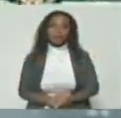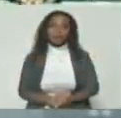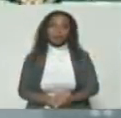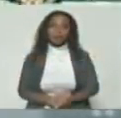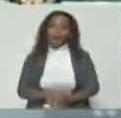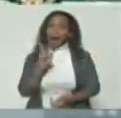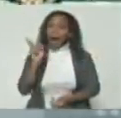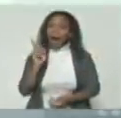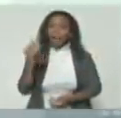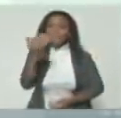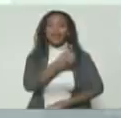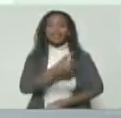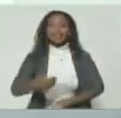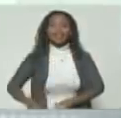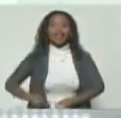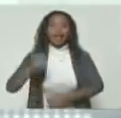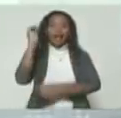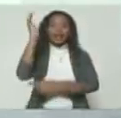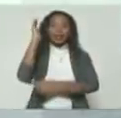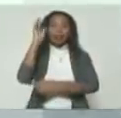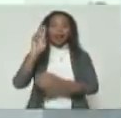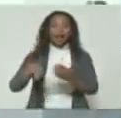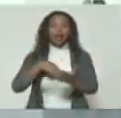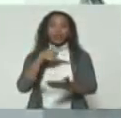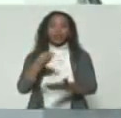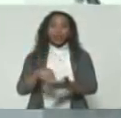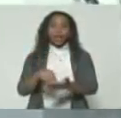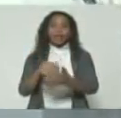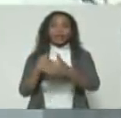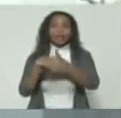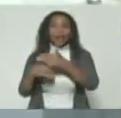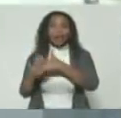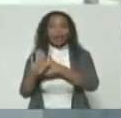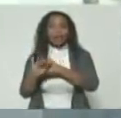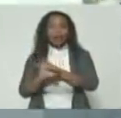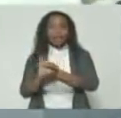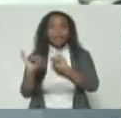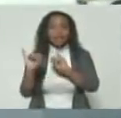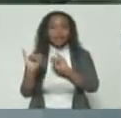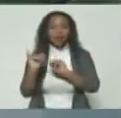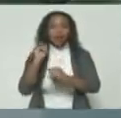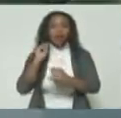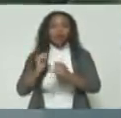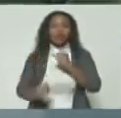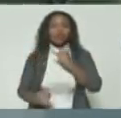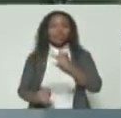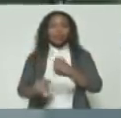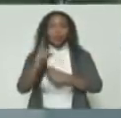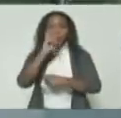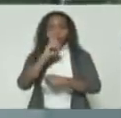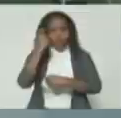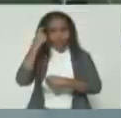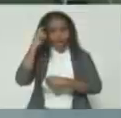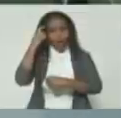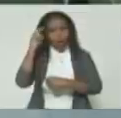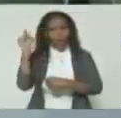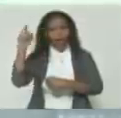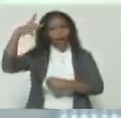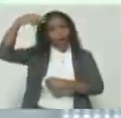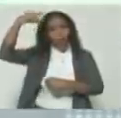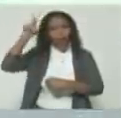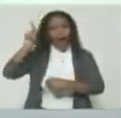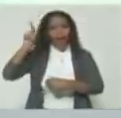fue presidente de la Asamblea Nacional saliente el último año. ¿Se acuerdan? Que hubo